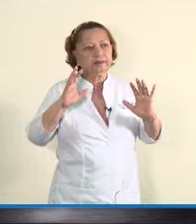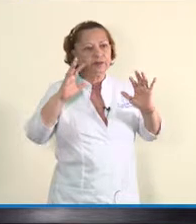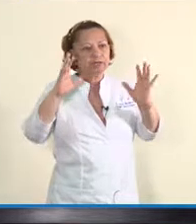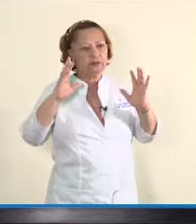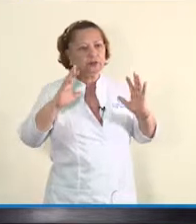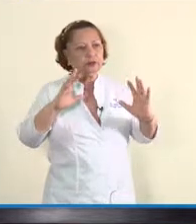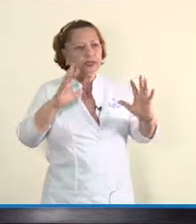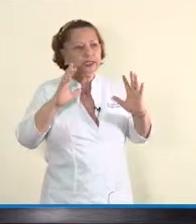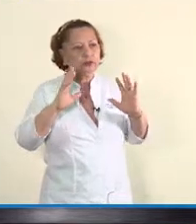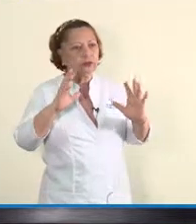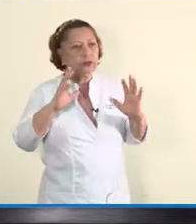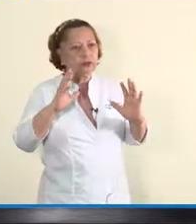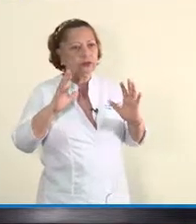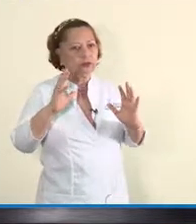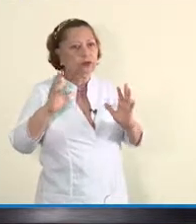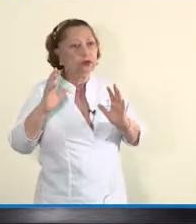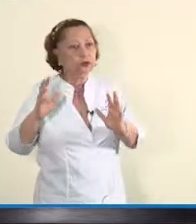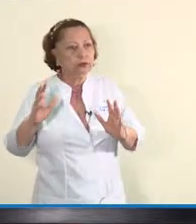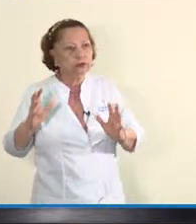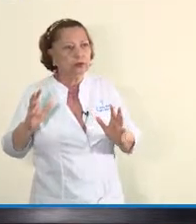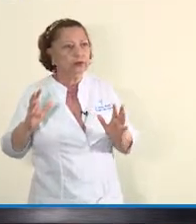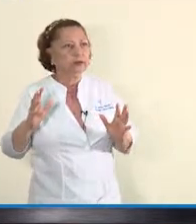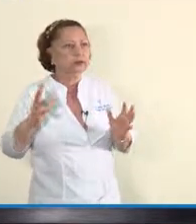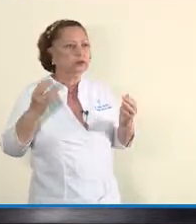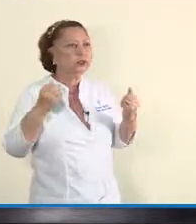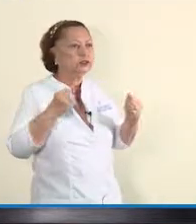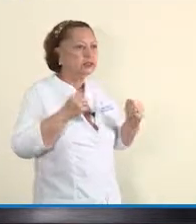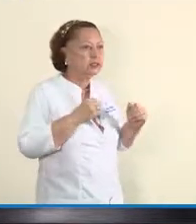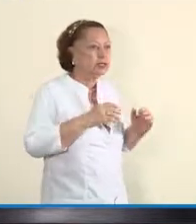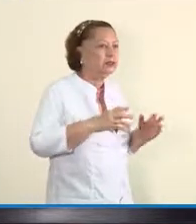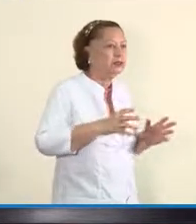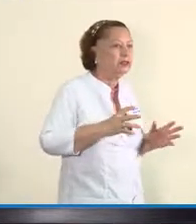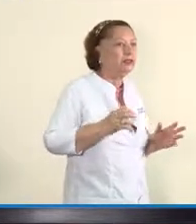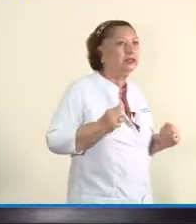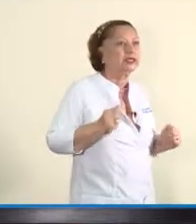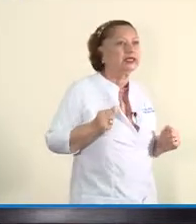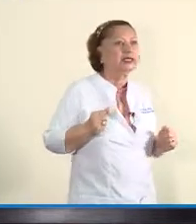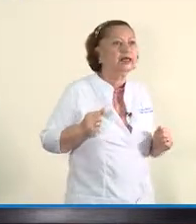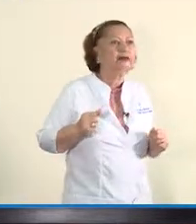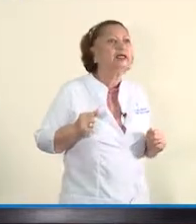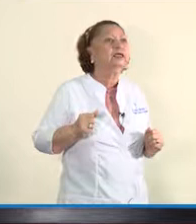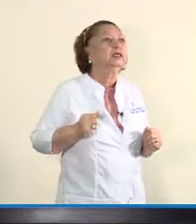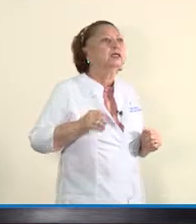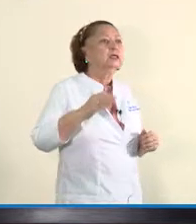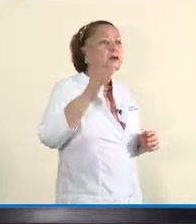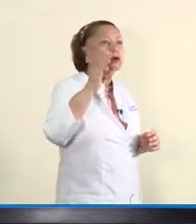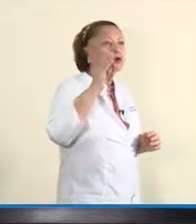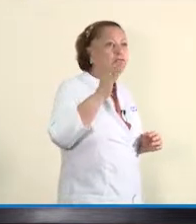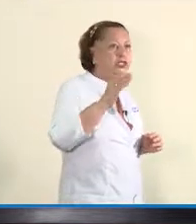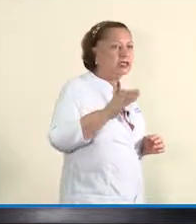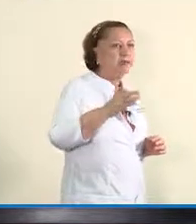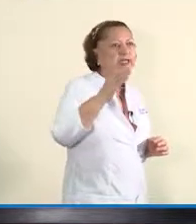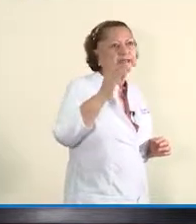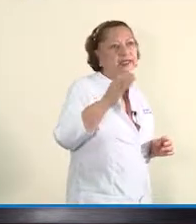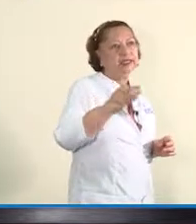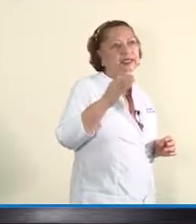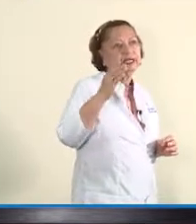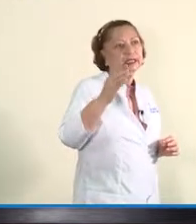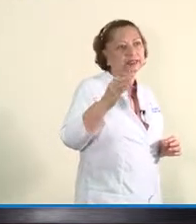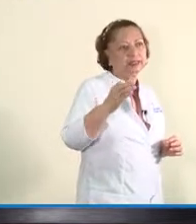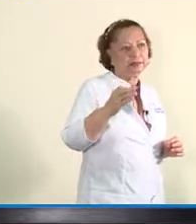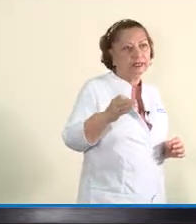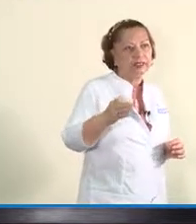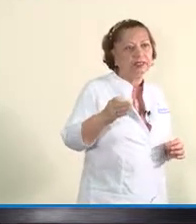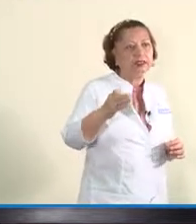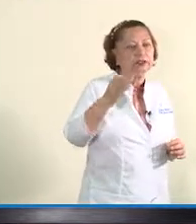cambiar todo eso oscuro, todo eso que se ha vivido desagradable, con